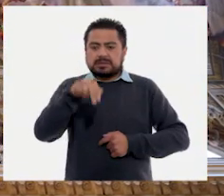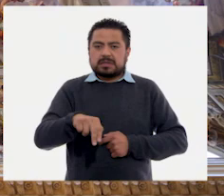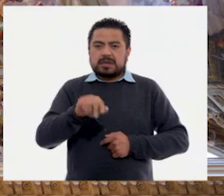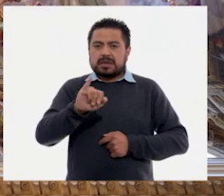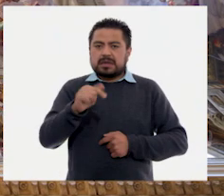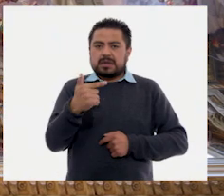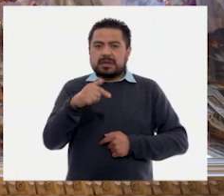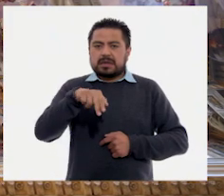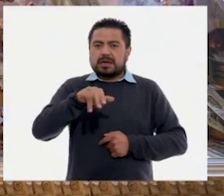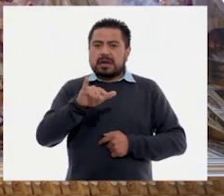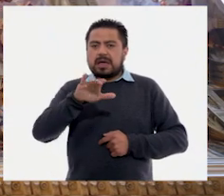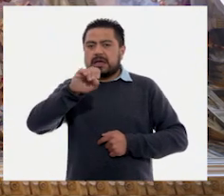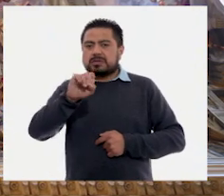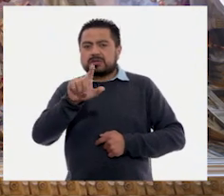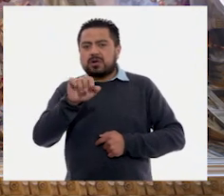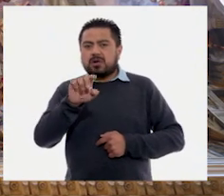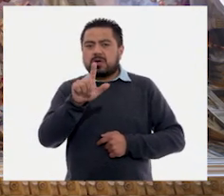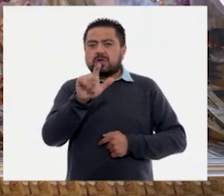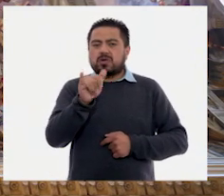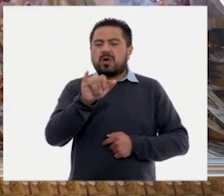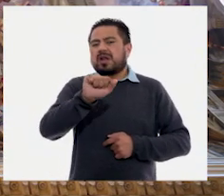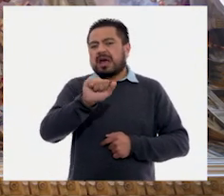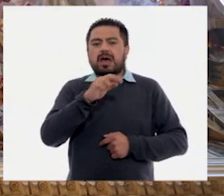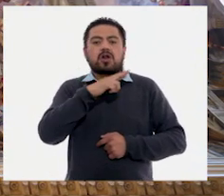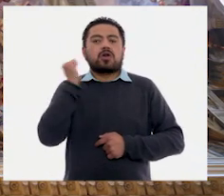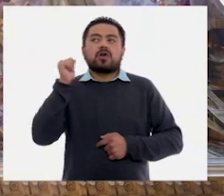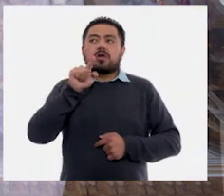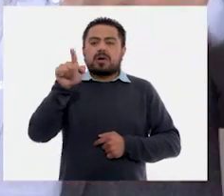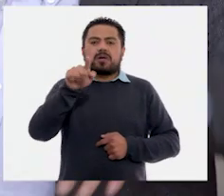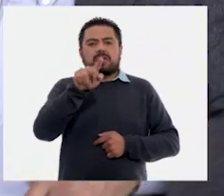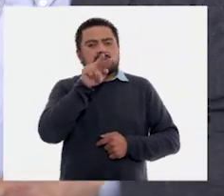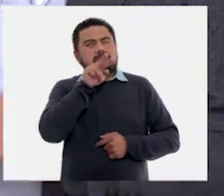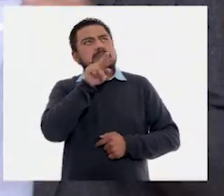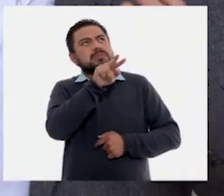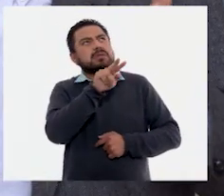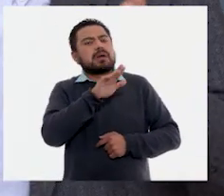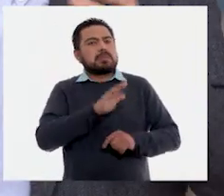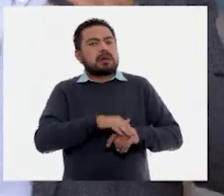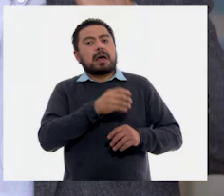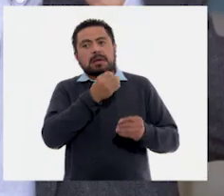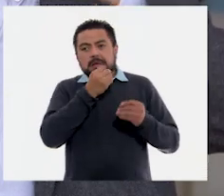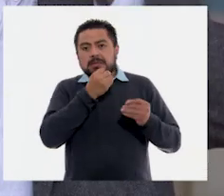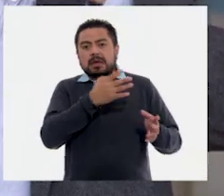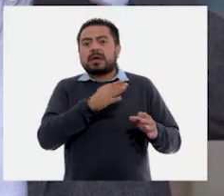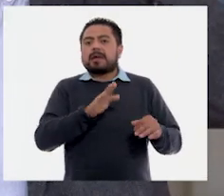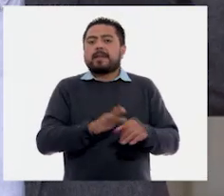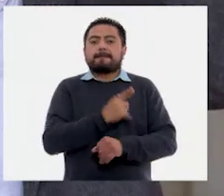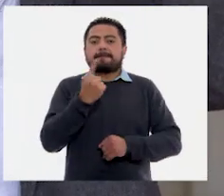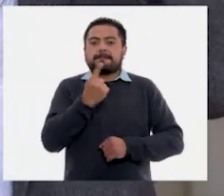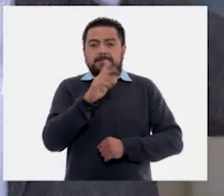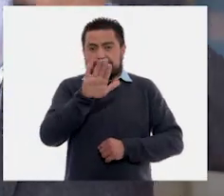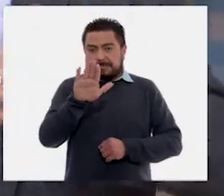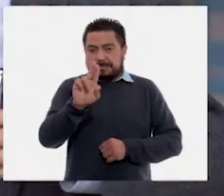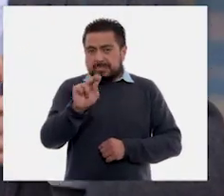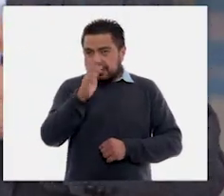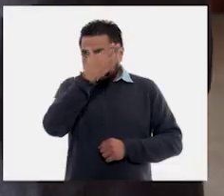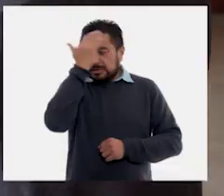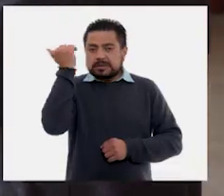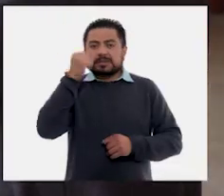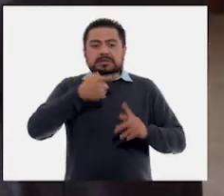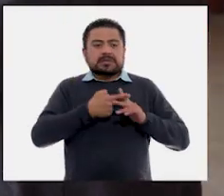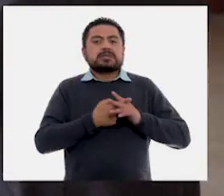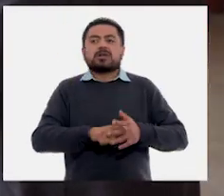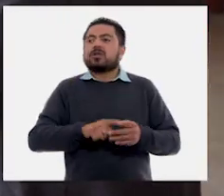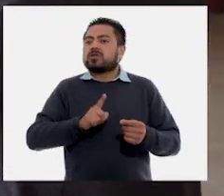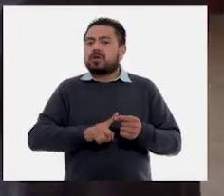en Roma, que cuando uno ve esa bóveda es fascinante porque no sabe dónde empieza la